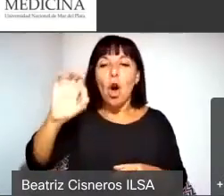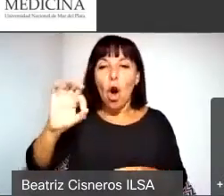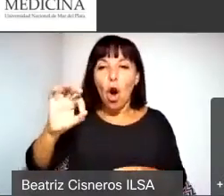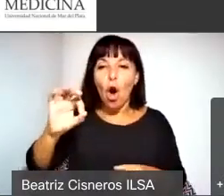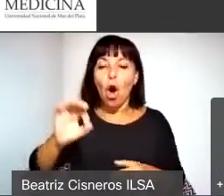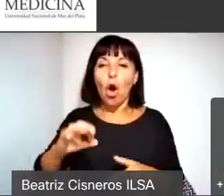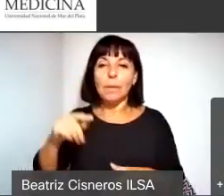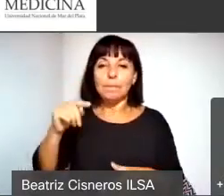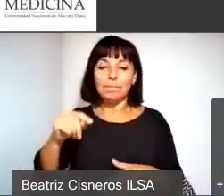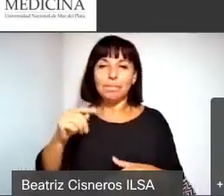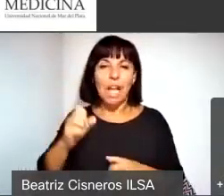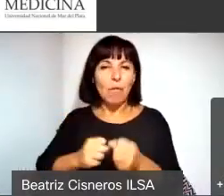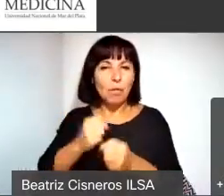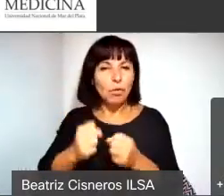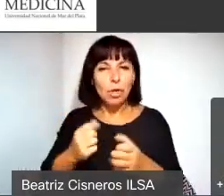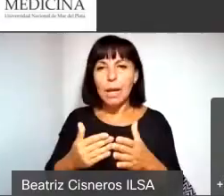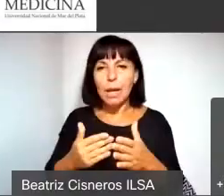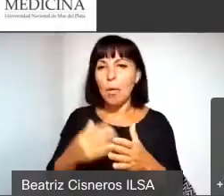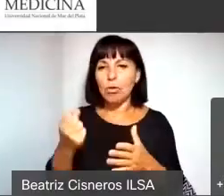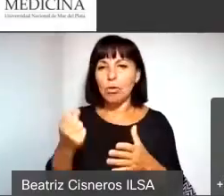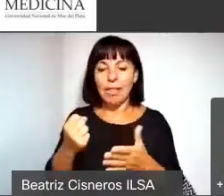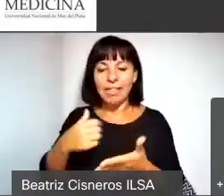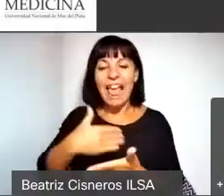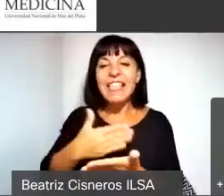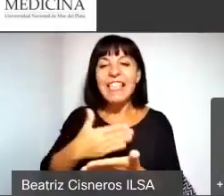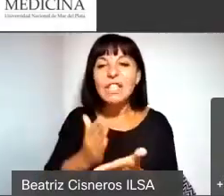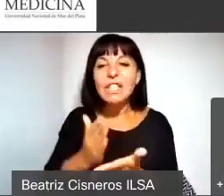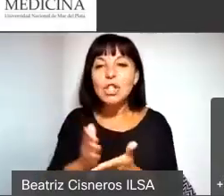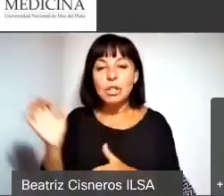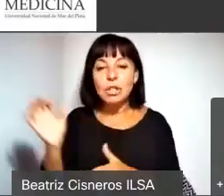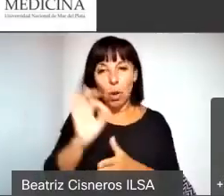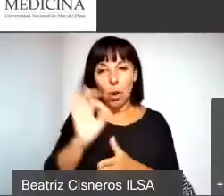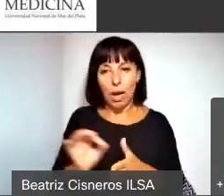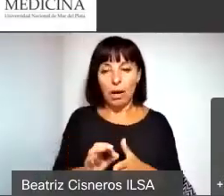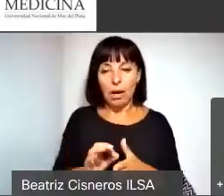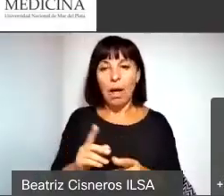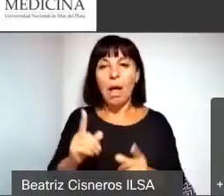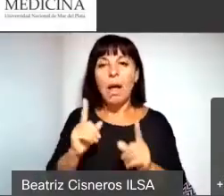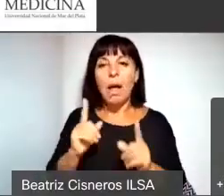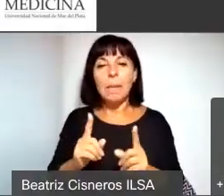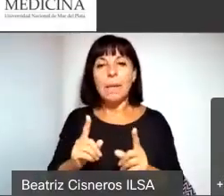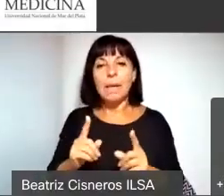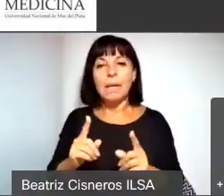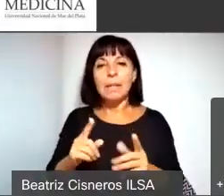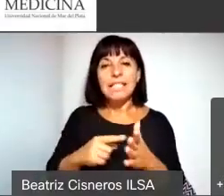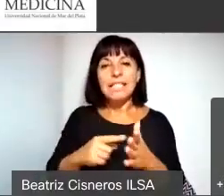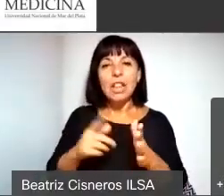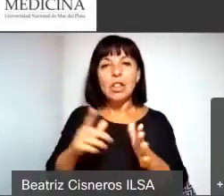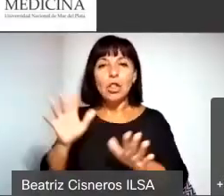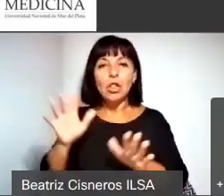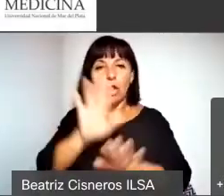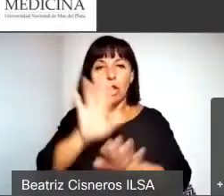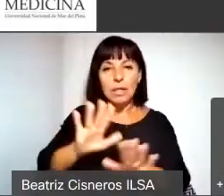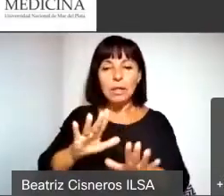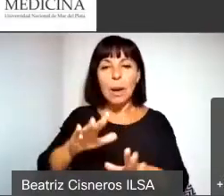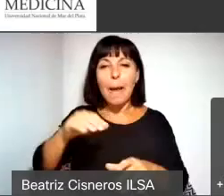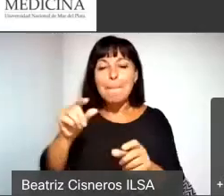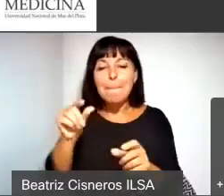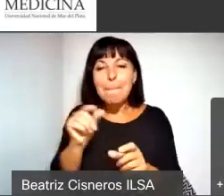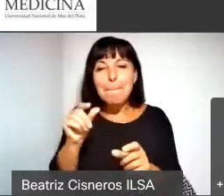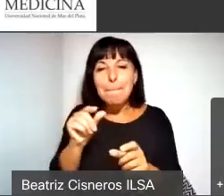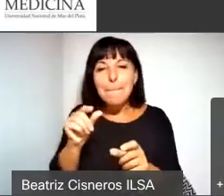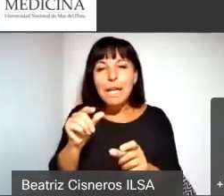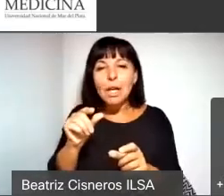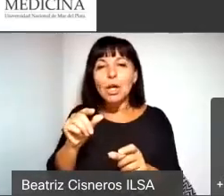importante en lo que es la división celular, pero también actúan como un centro organizador de los microtúbulos que forman parte